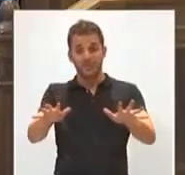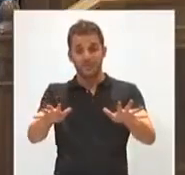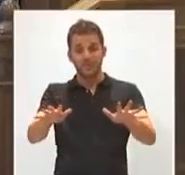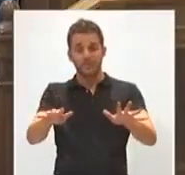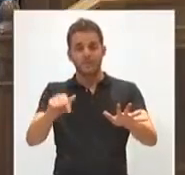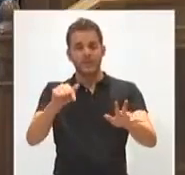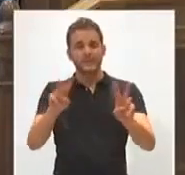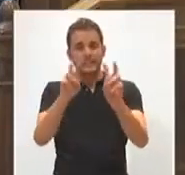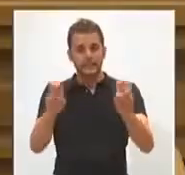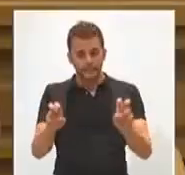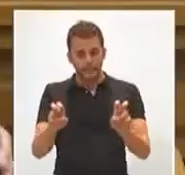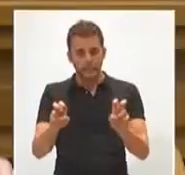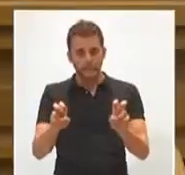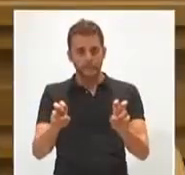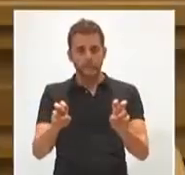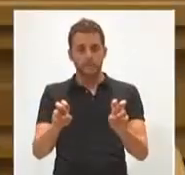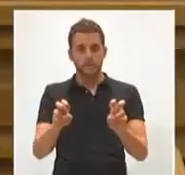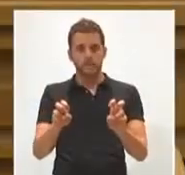en materia de pandemia